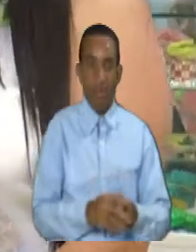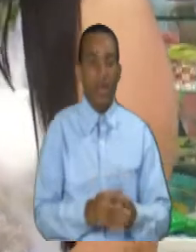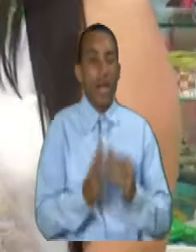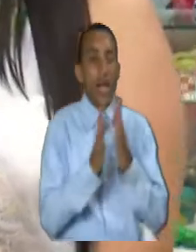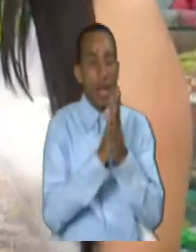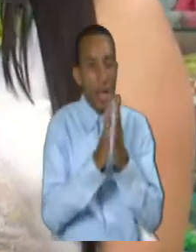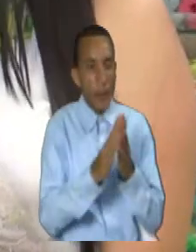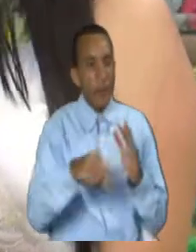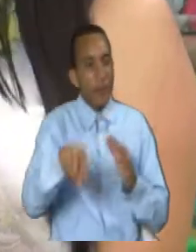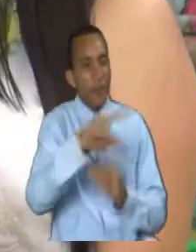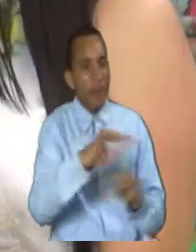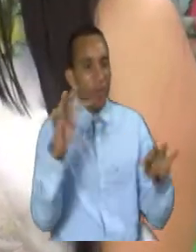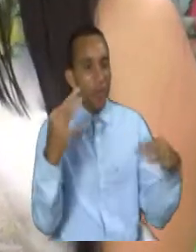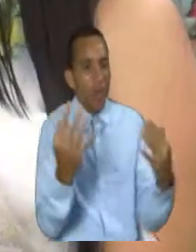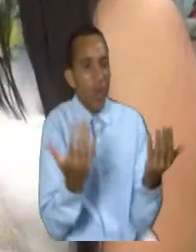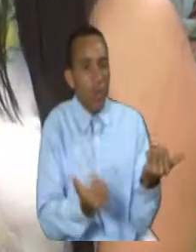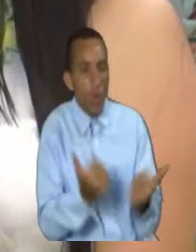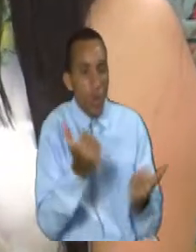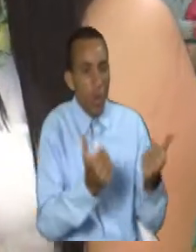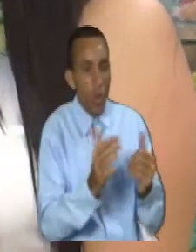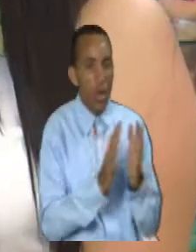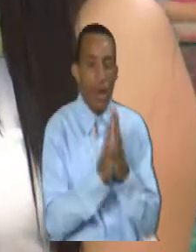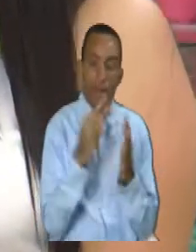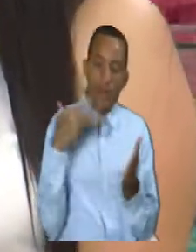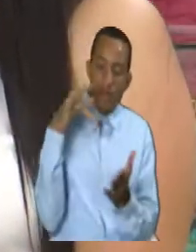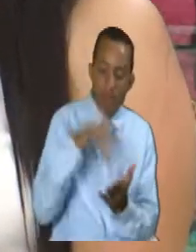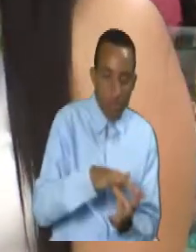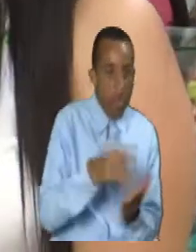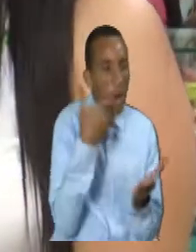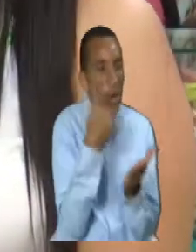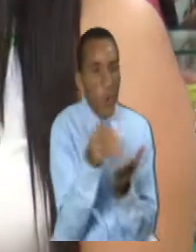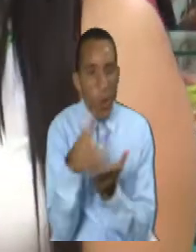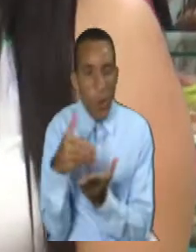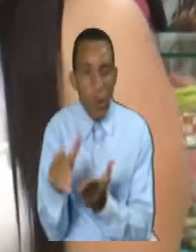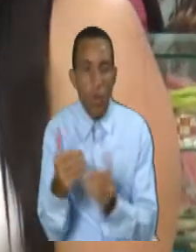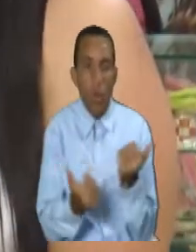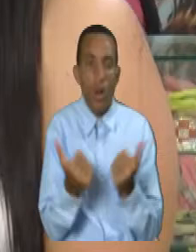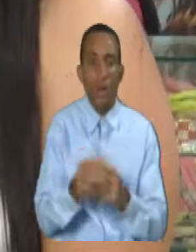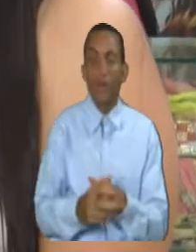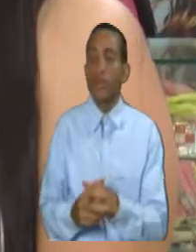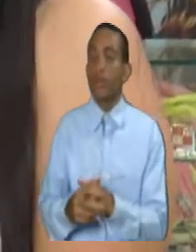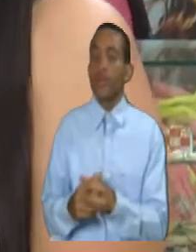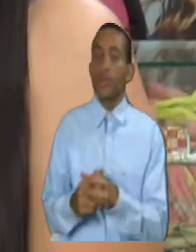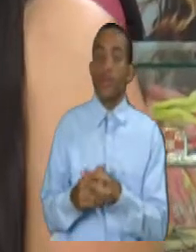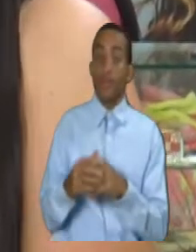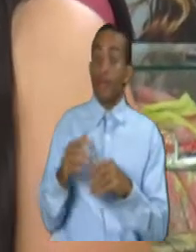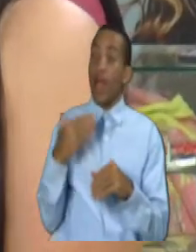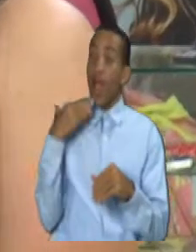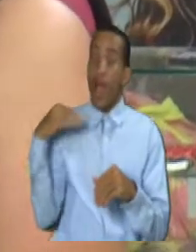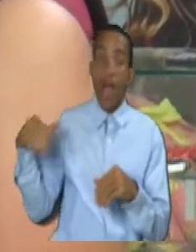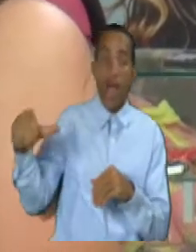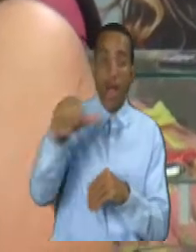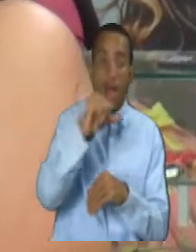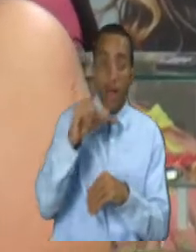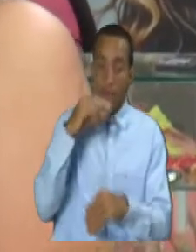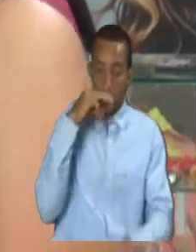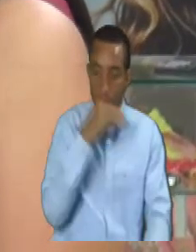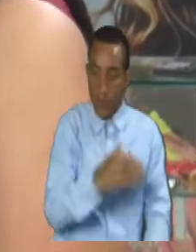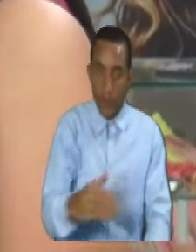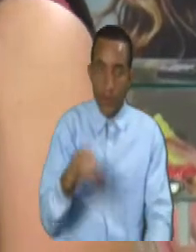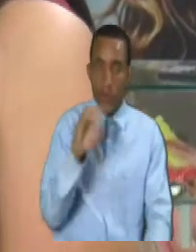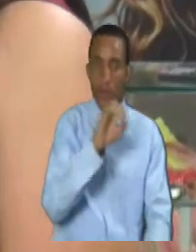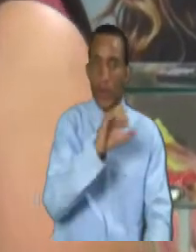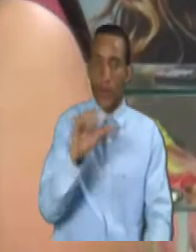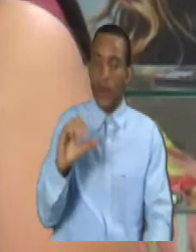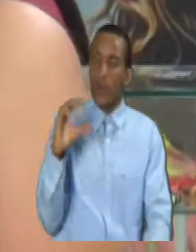nuestros televidentes cuáles son esos que pueden venir y encontrar aquí en nuestra tienda de ropa. Claro que sí, invitamos a todas las mujeres, a las niñas, a los niños, a también a